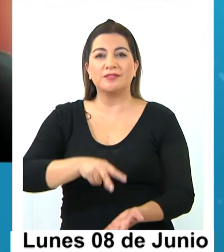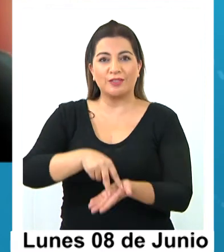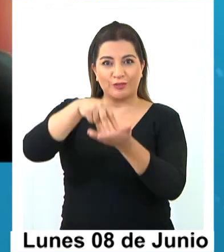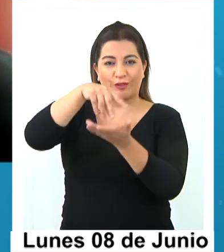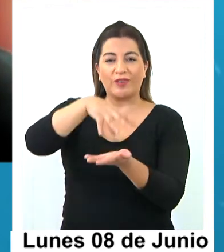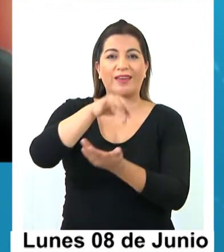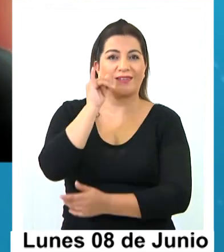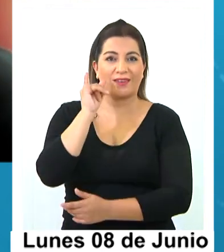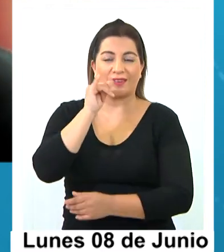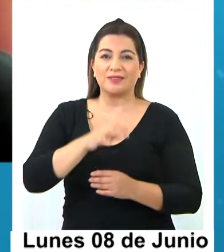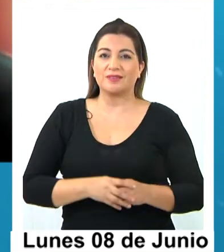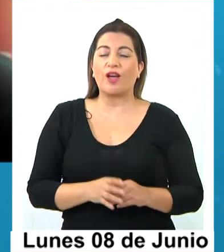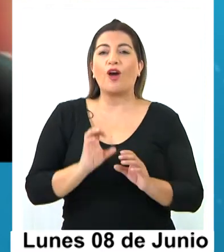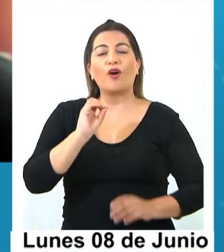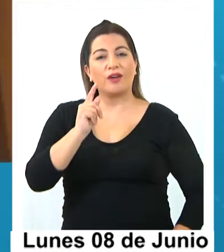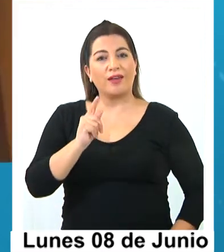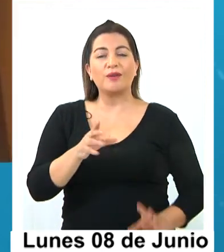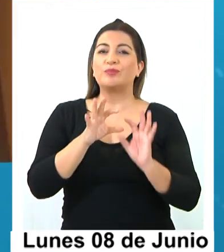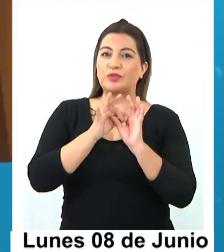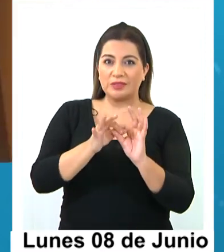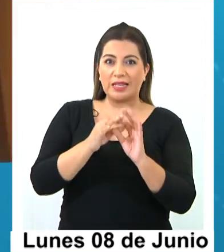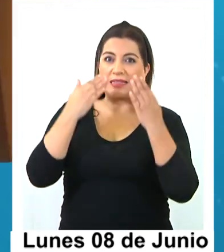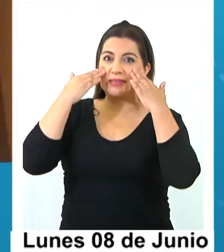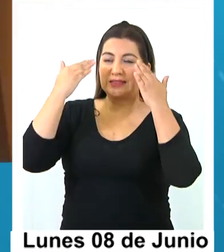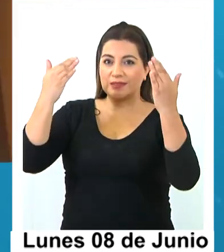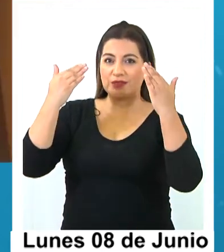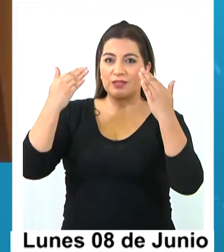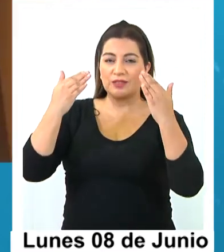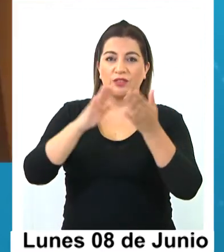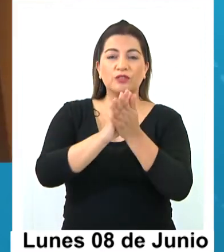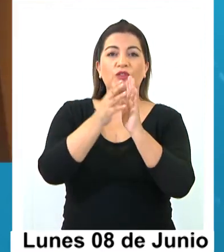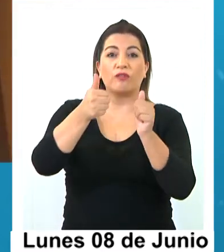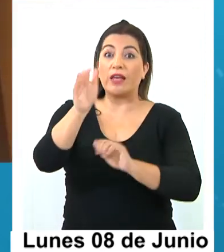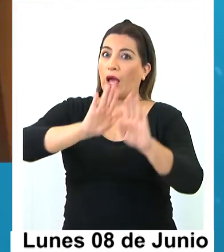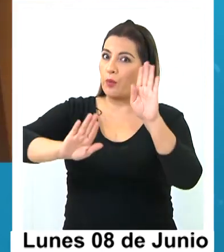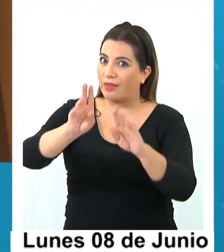zona franca de nuestra ciudad. Ok, agradecido Reinaldo, un saludo y que esté